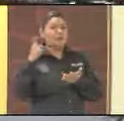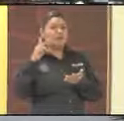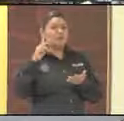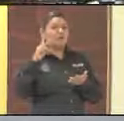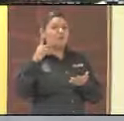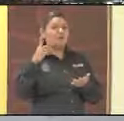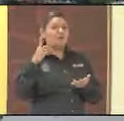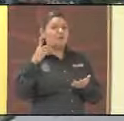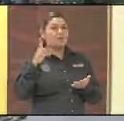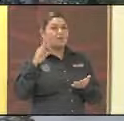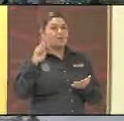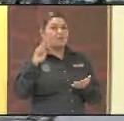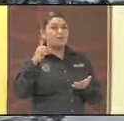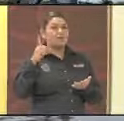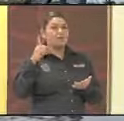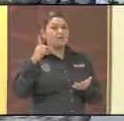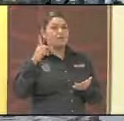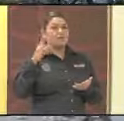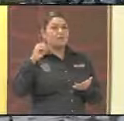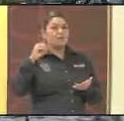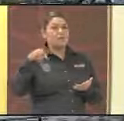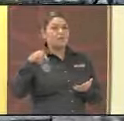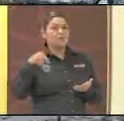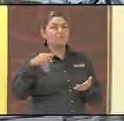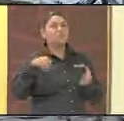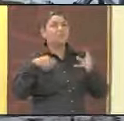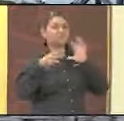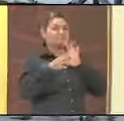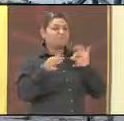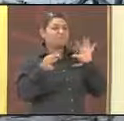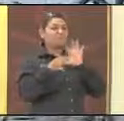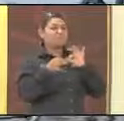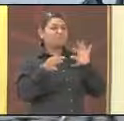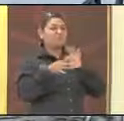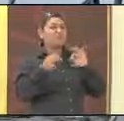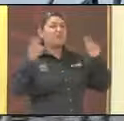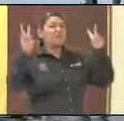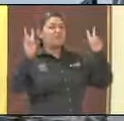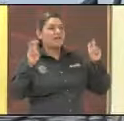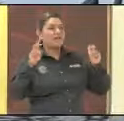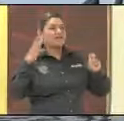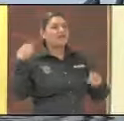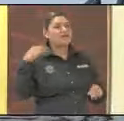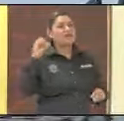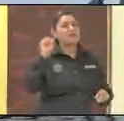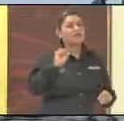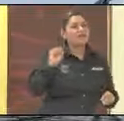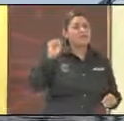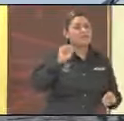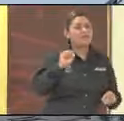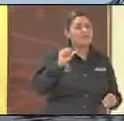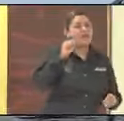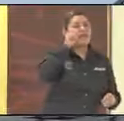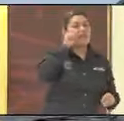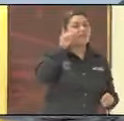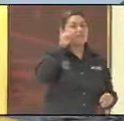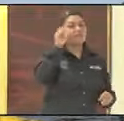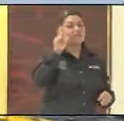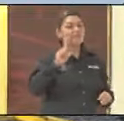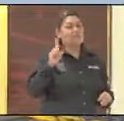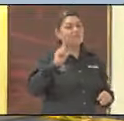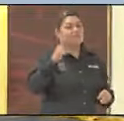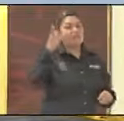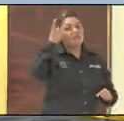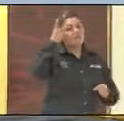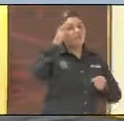pues explicamos muy bien ahí el tema el sábado, luego ayer domingo. Estuvo